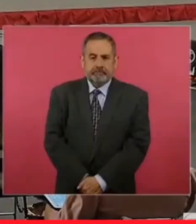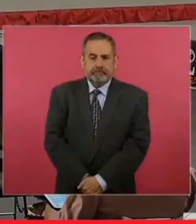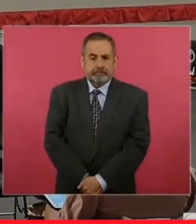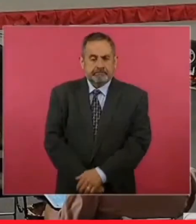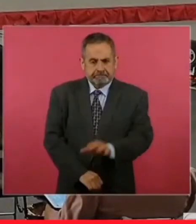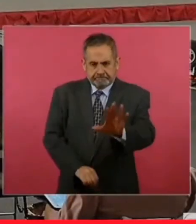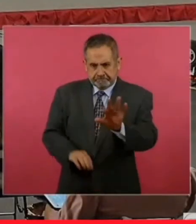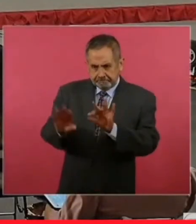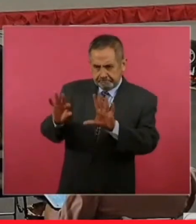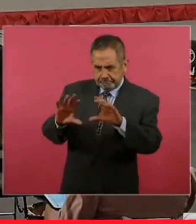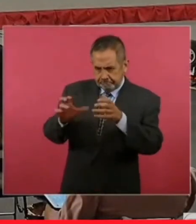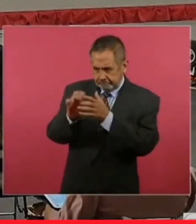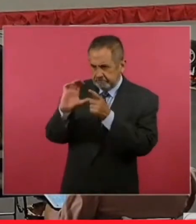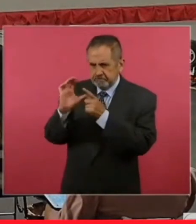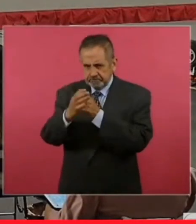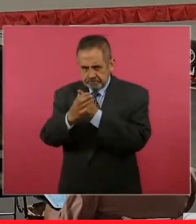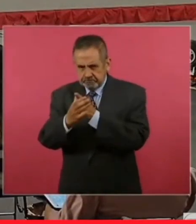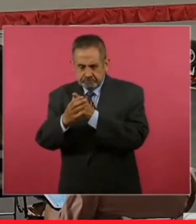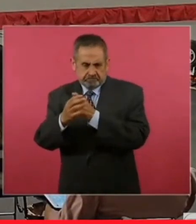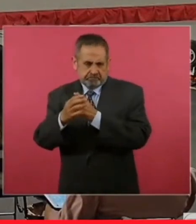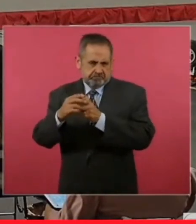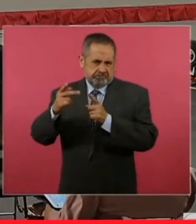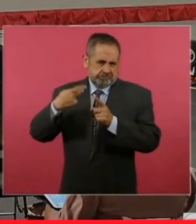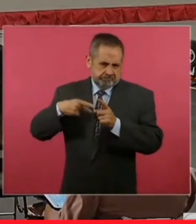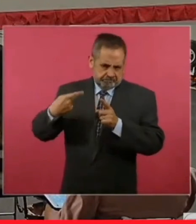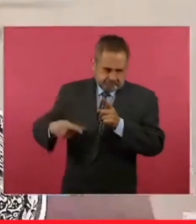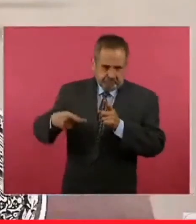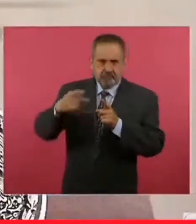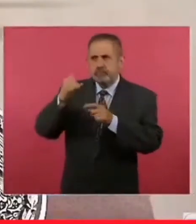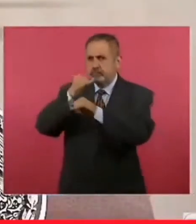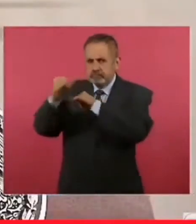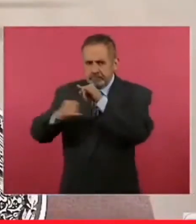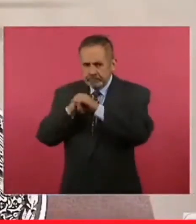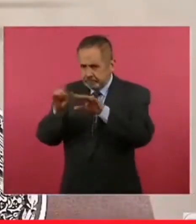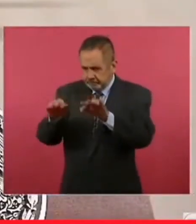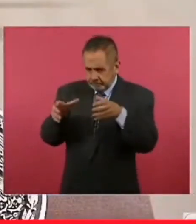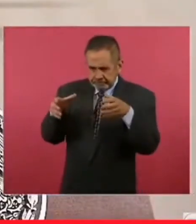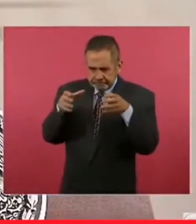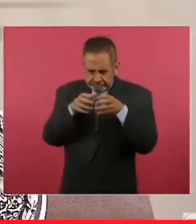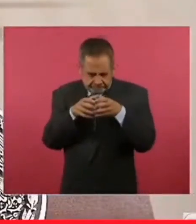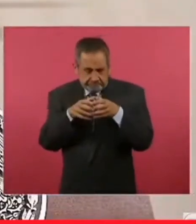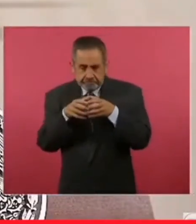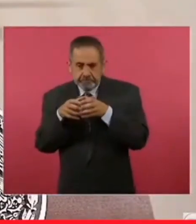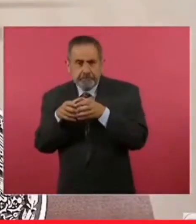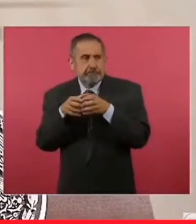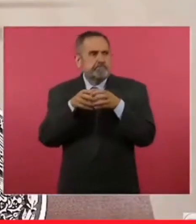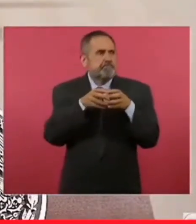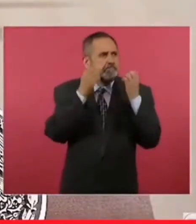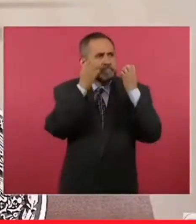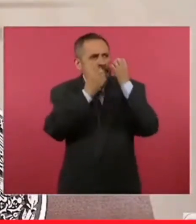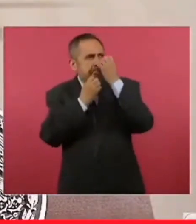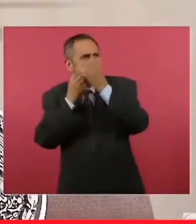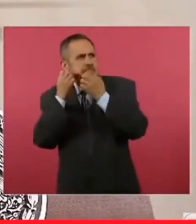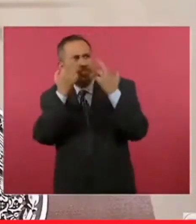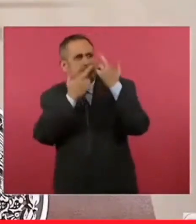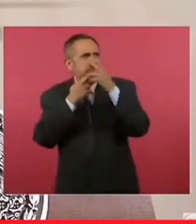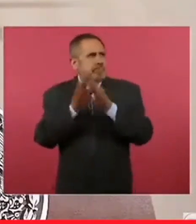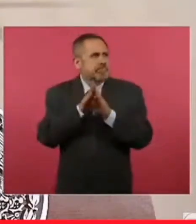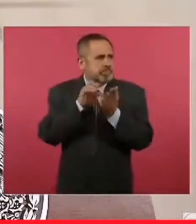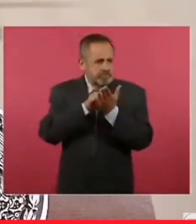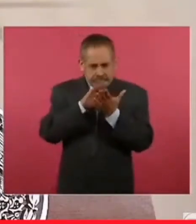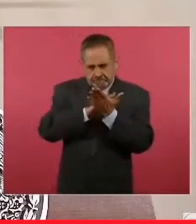y con reconocimiento nacional e internacional. Este equipo es quien desarrolla el proyecto conceptual y